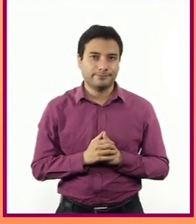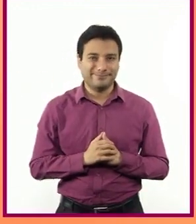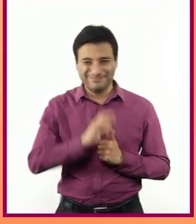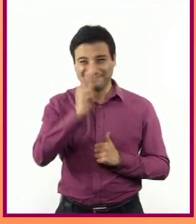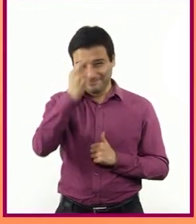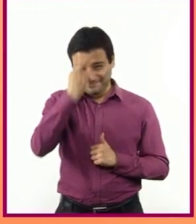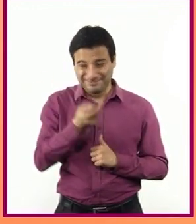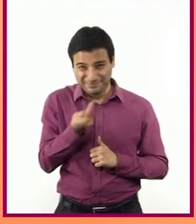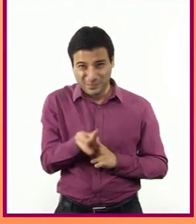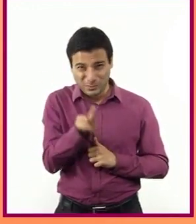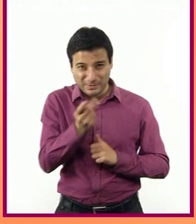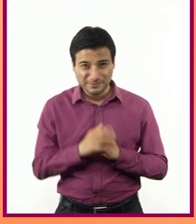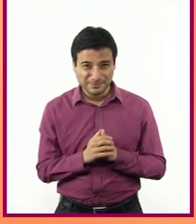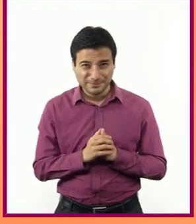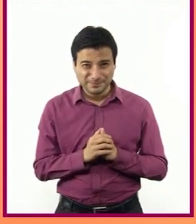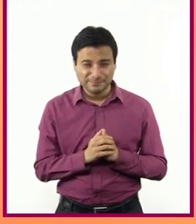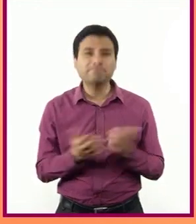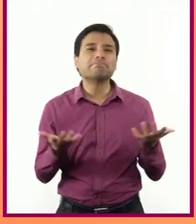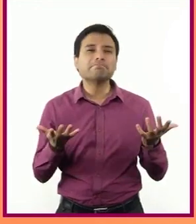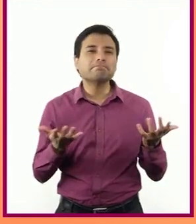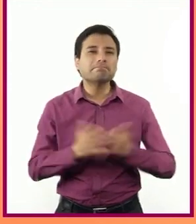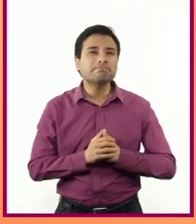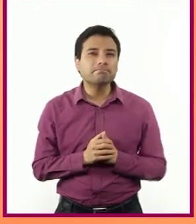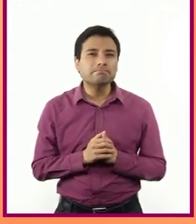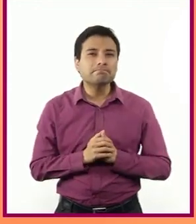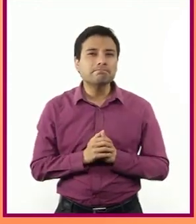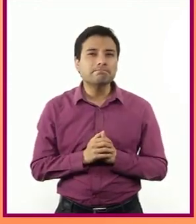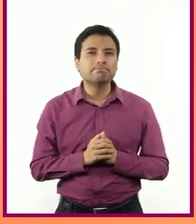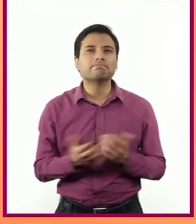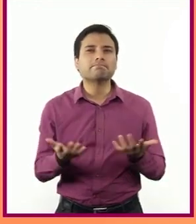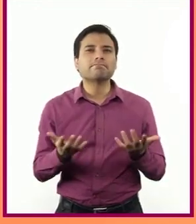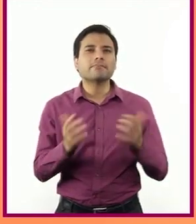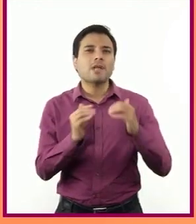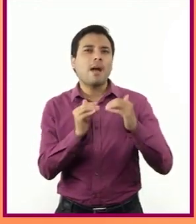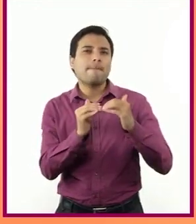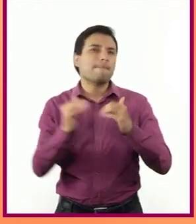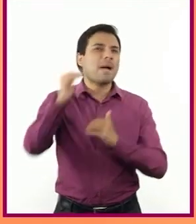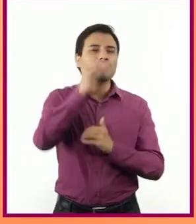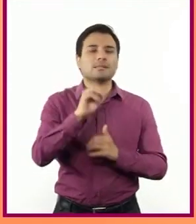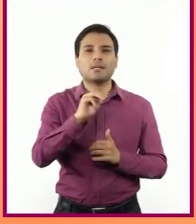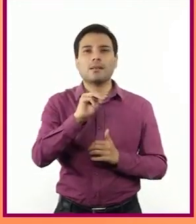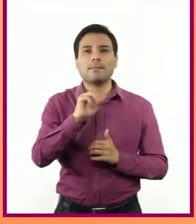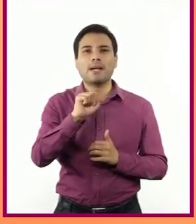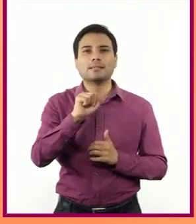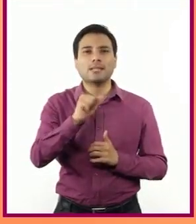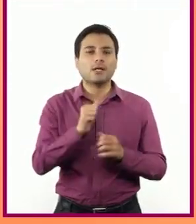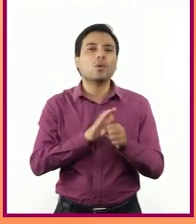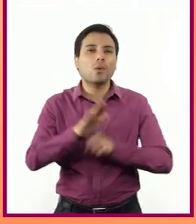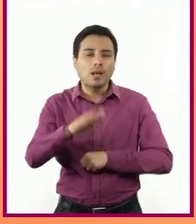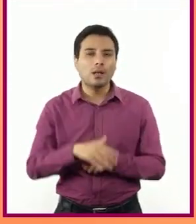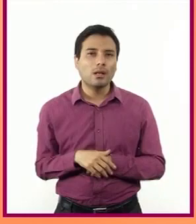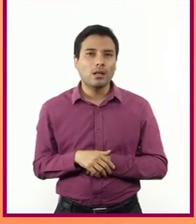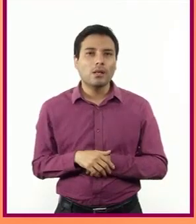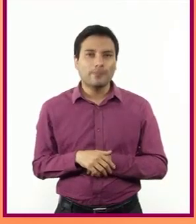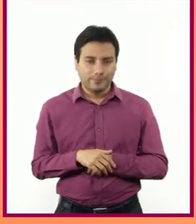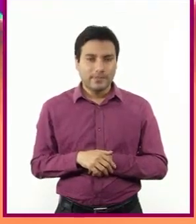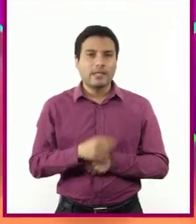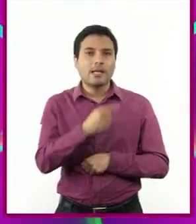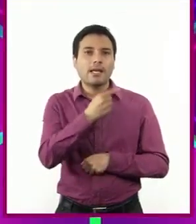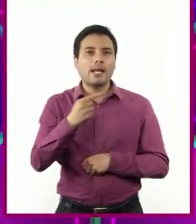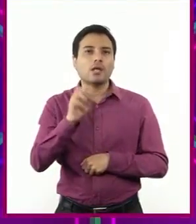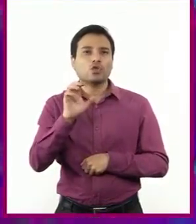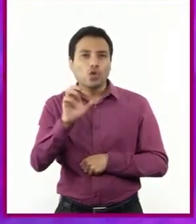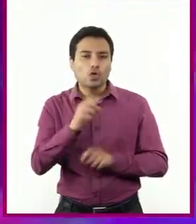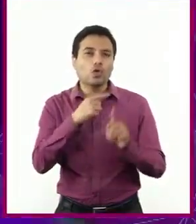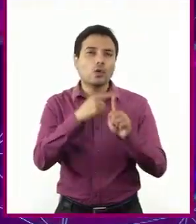pregunta, ya podemos contestar qué partícula tiene mayor masa entre el protón y el electrón.